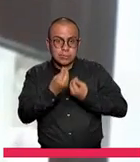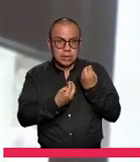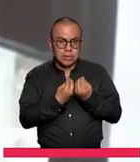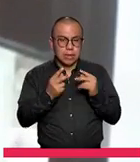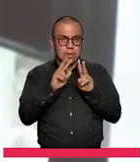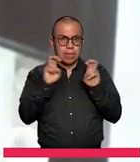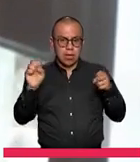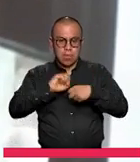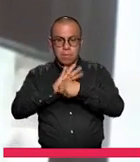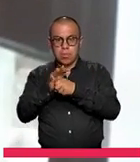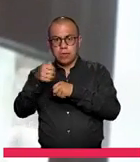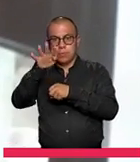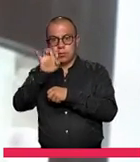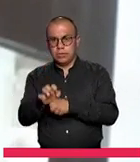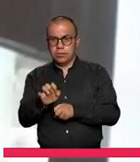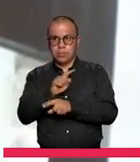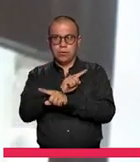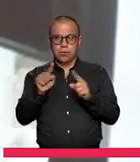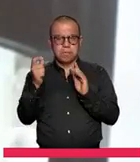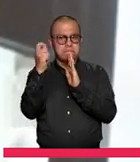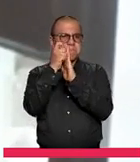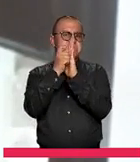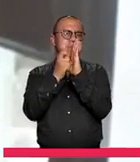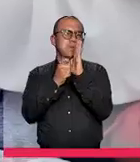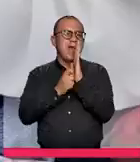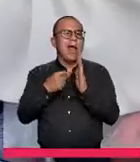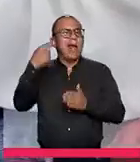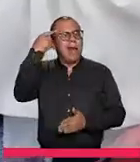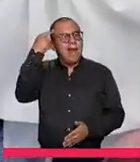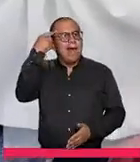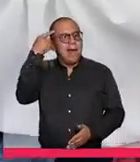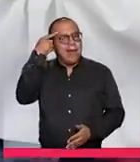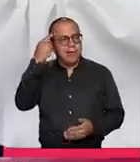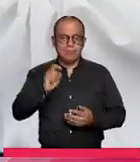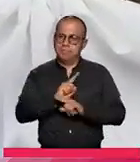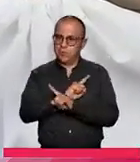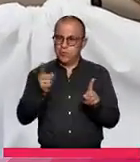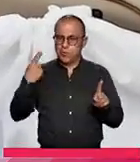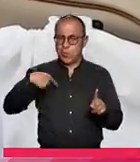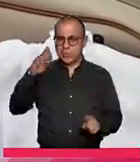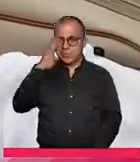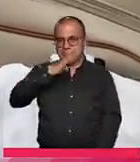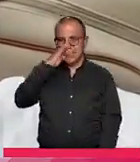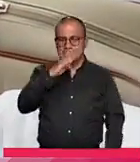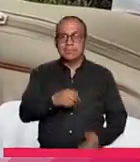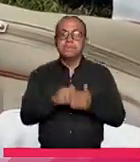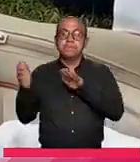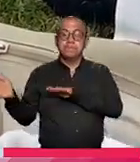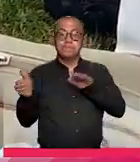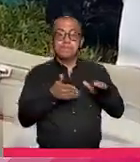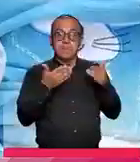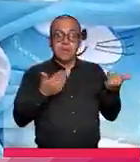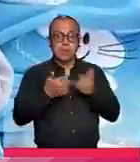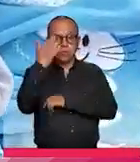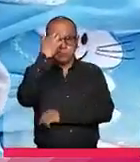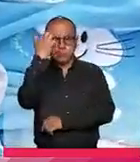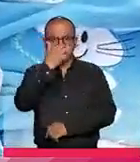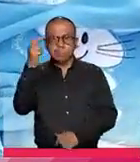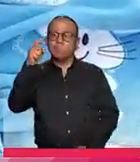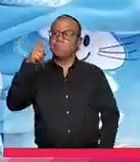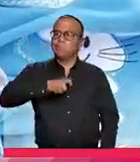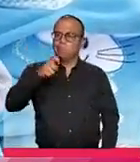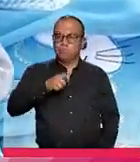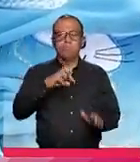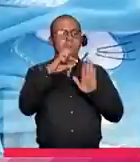ser COVID positiva. Y pues todo esto son mitos. Sin embargo, los expertos aseguran que sí es necesario